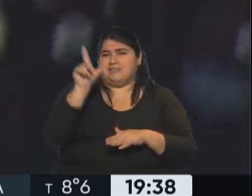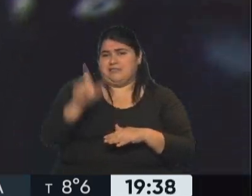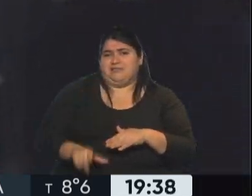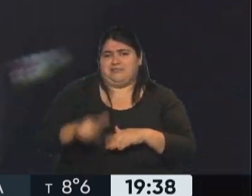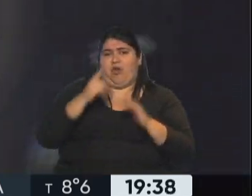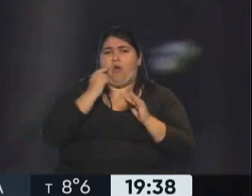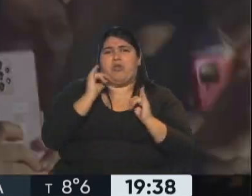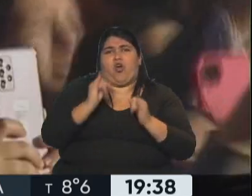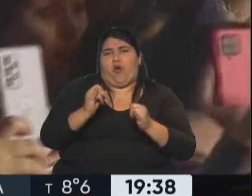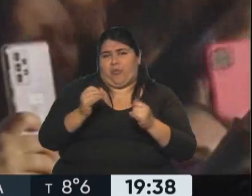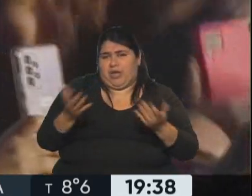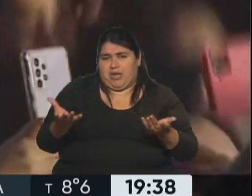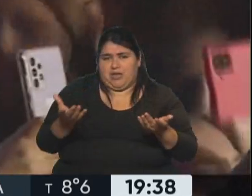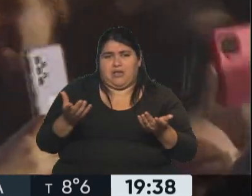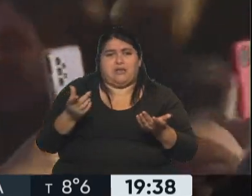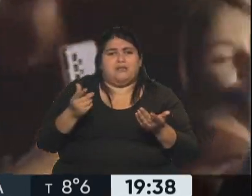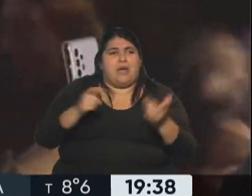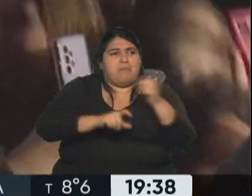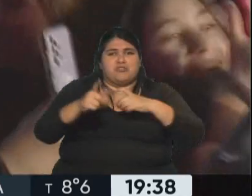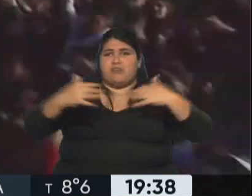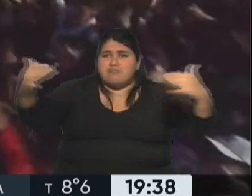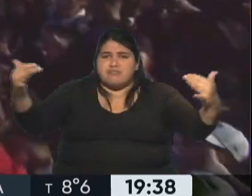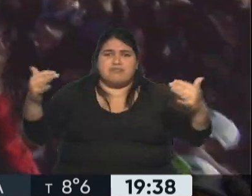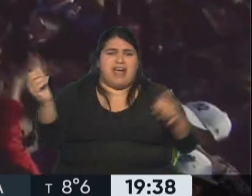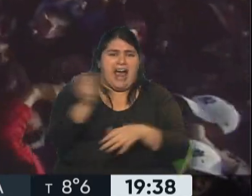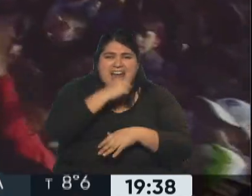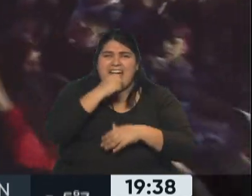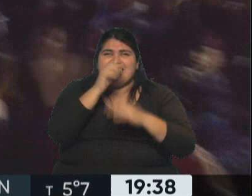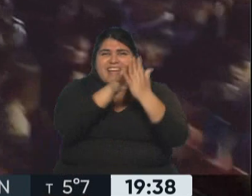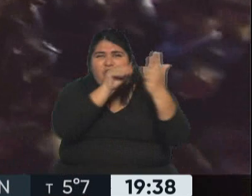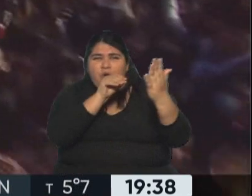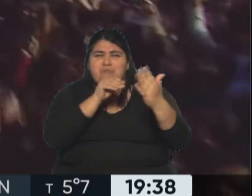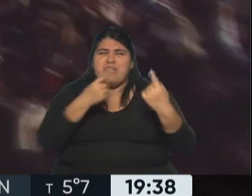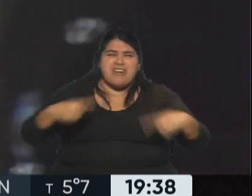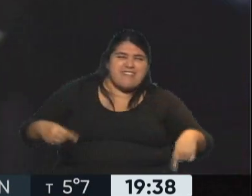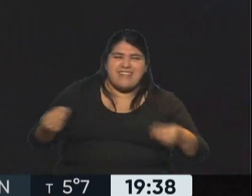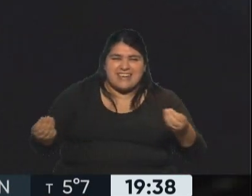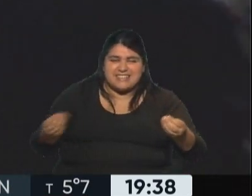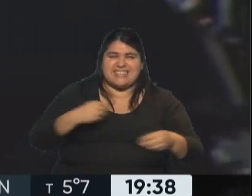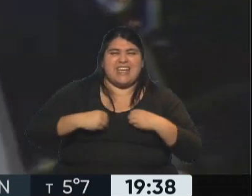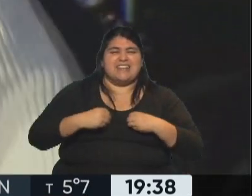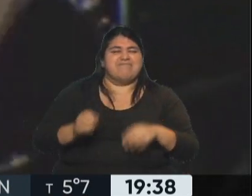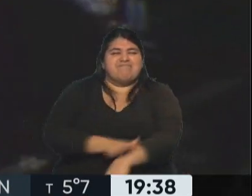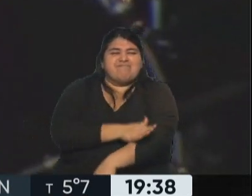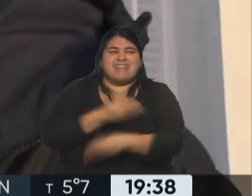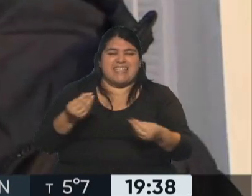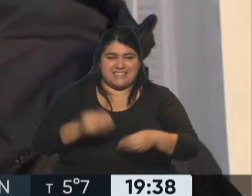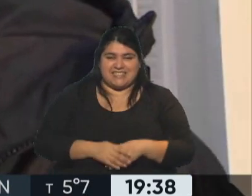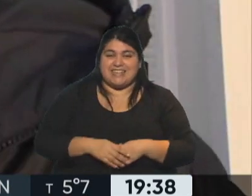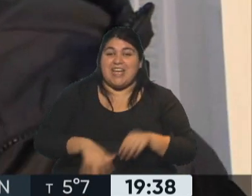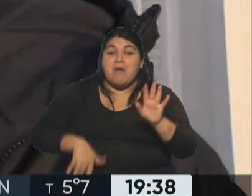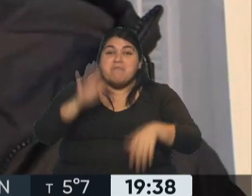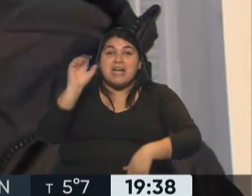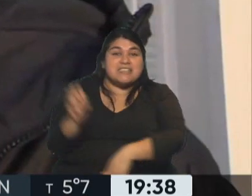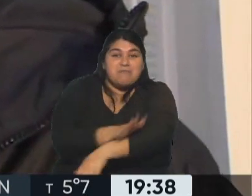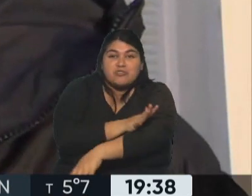que se planta frente a la gente que viene a verte que te encanta las canciones que te elige Pero qué te emoción y a mí lo que me emocione lo